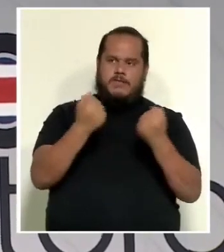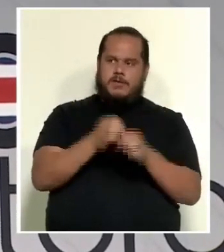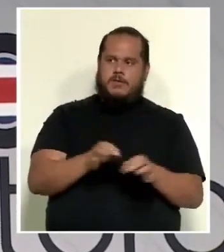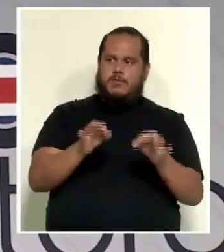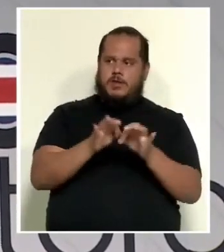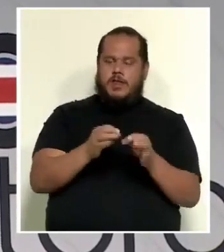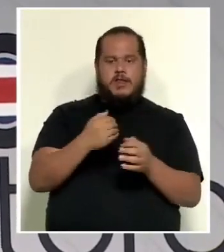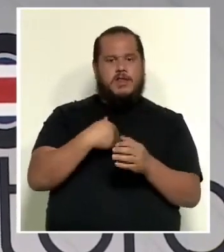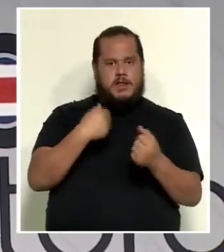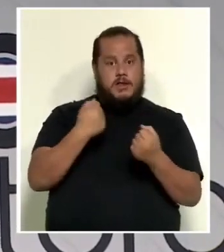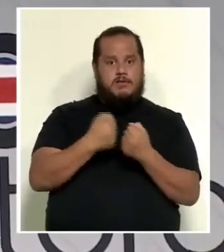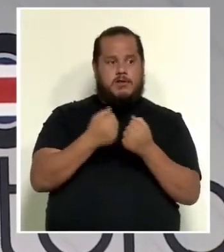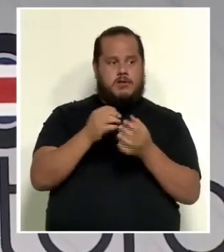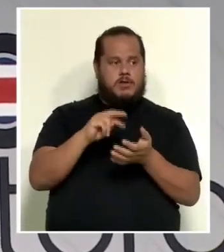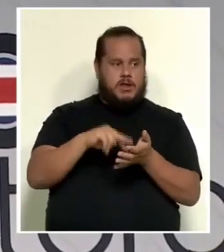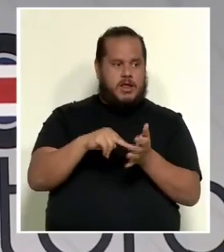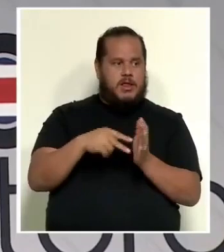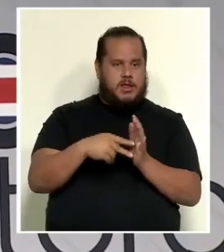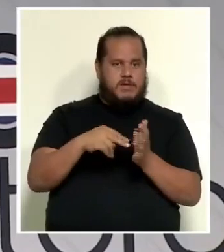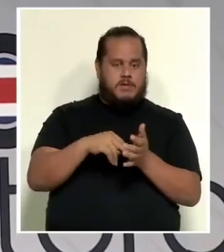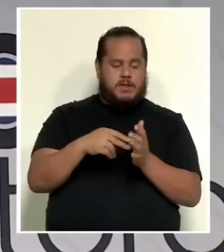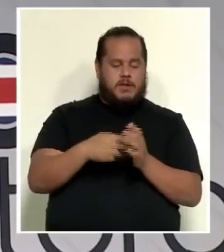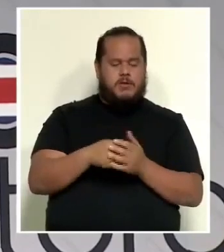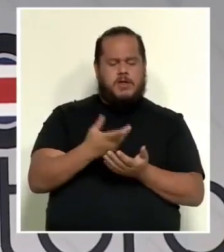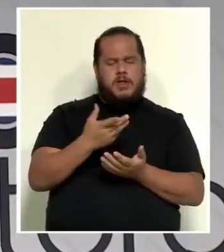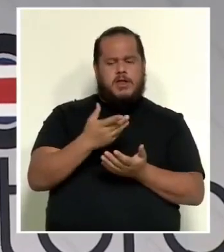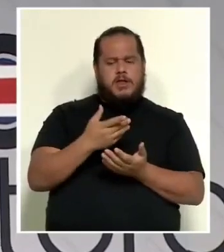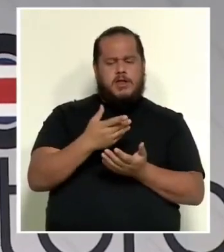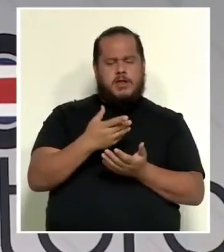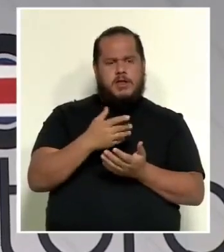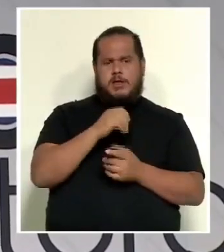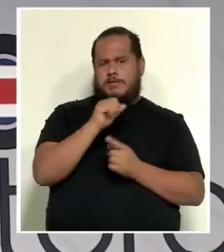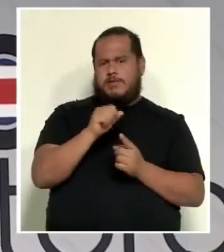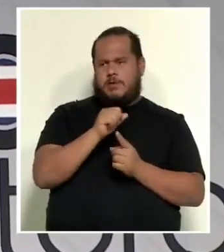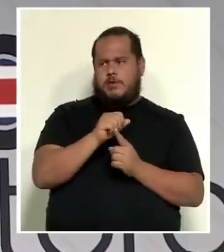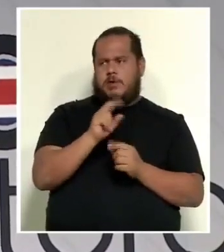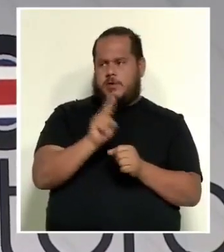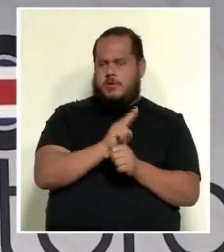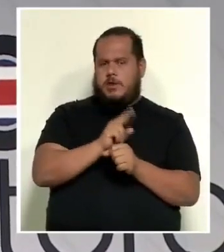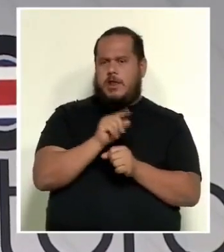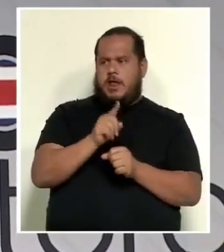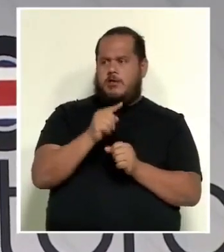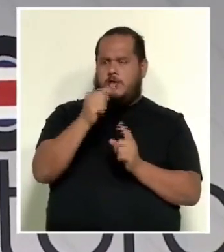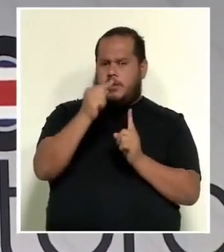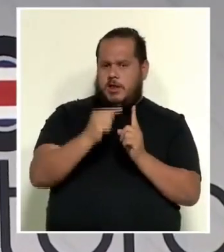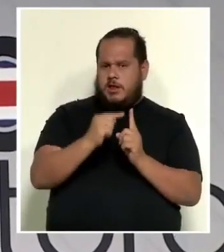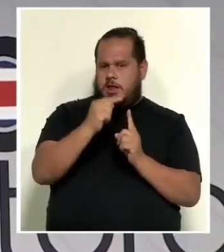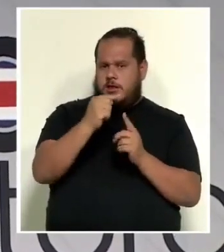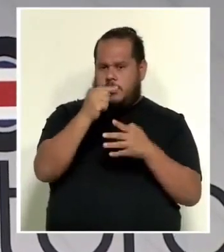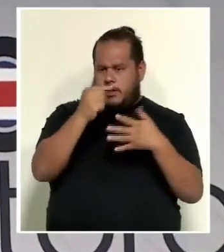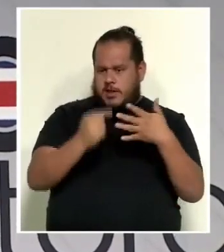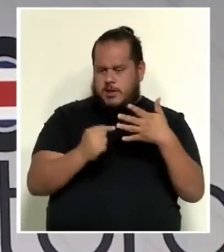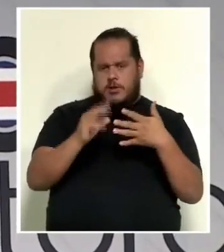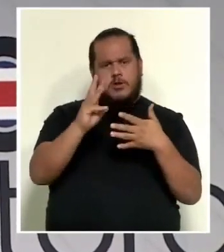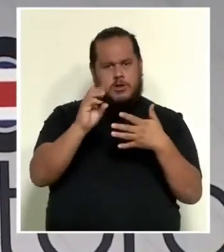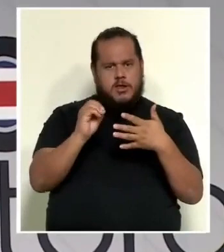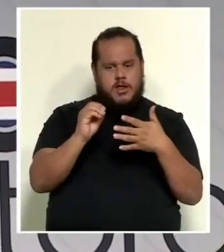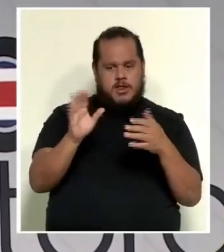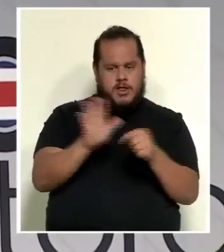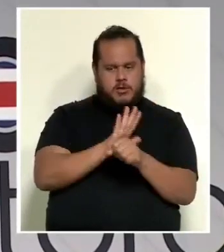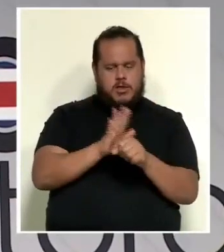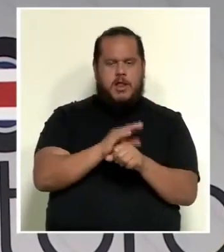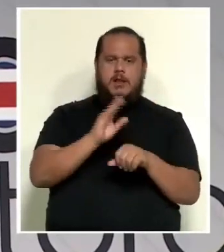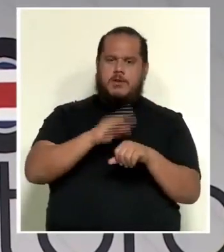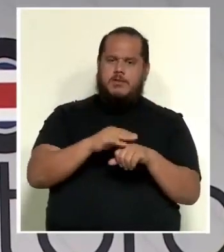retos significativos. Y creo que el hecho de utilizar estos indicadores, que son 60 en total,